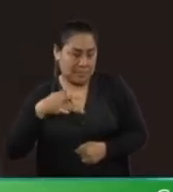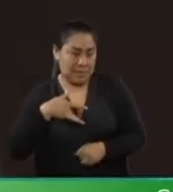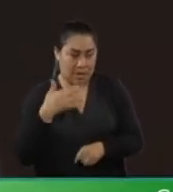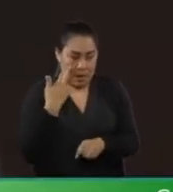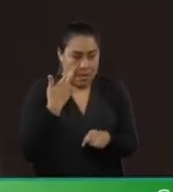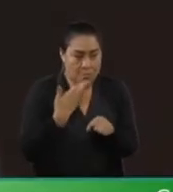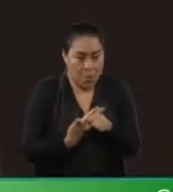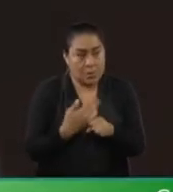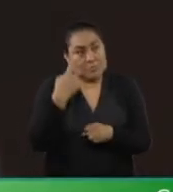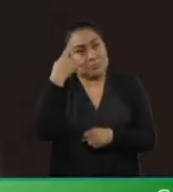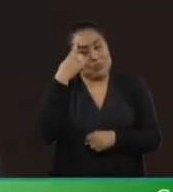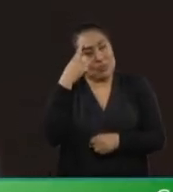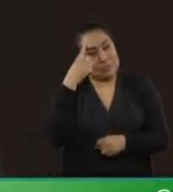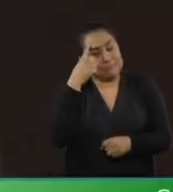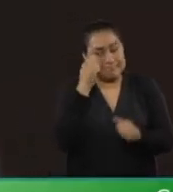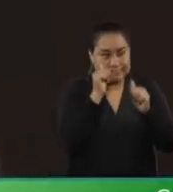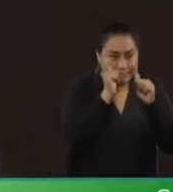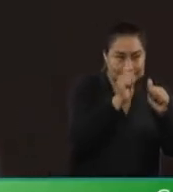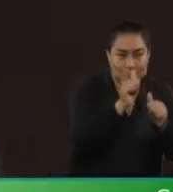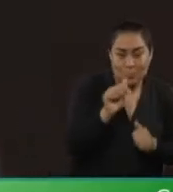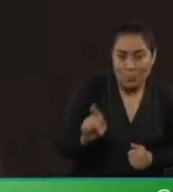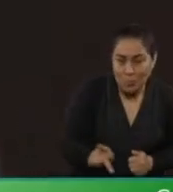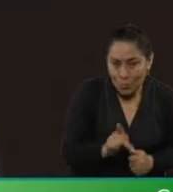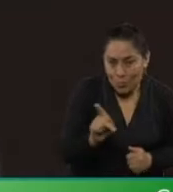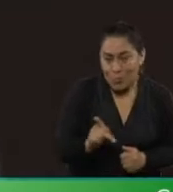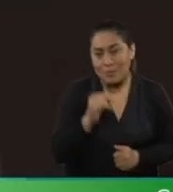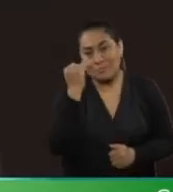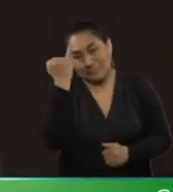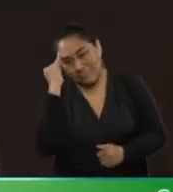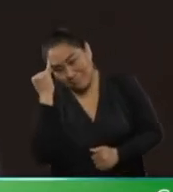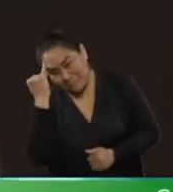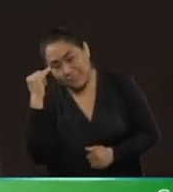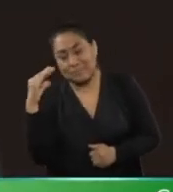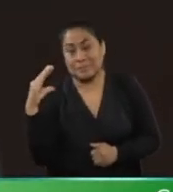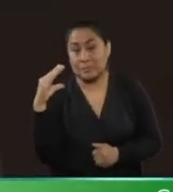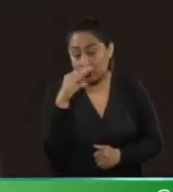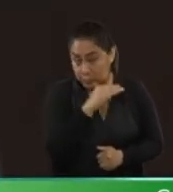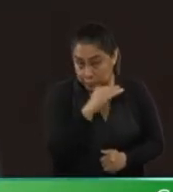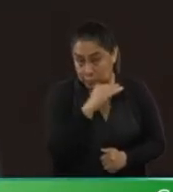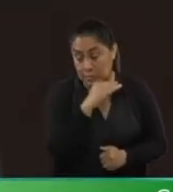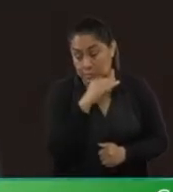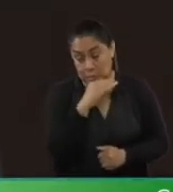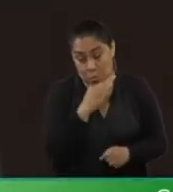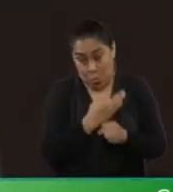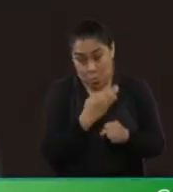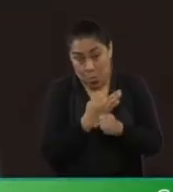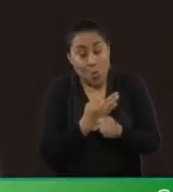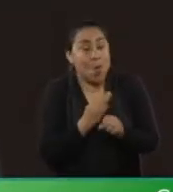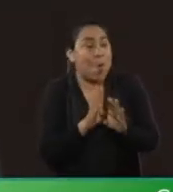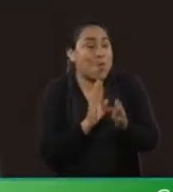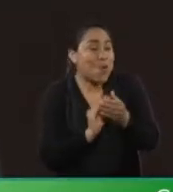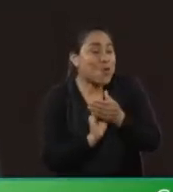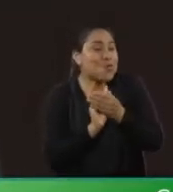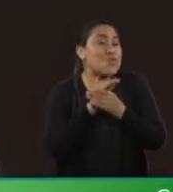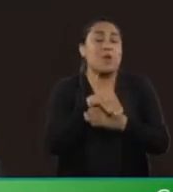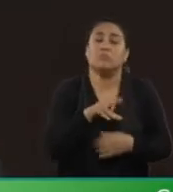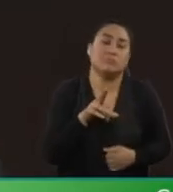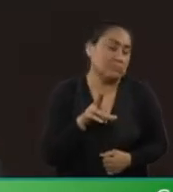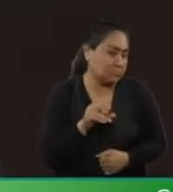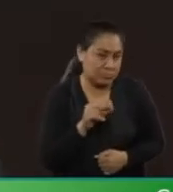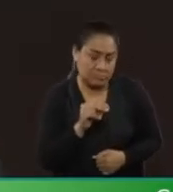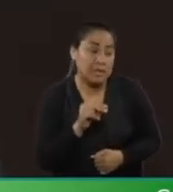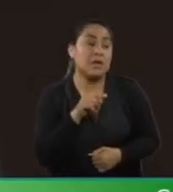los pueblos y comunidades indígenas y afromexicanos no es nuevo. Es importante subrayar que ha